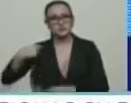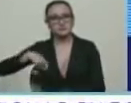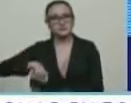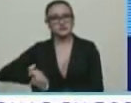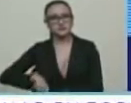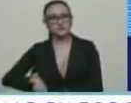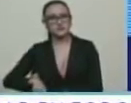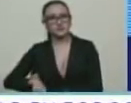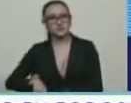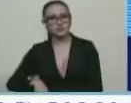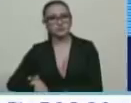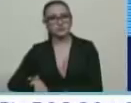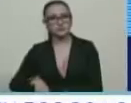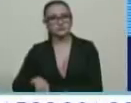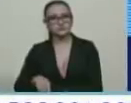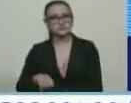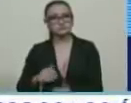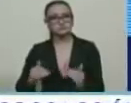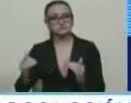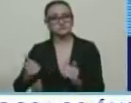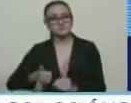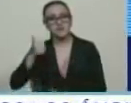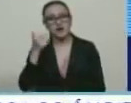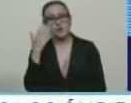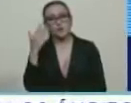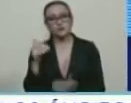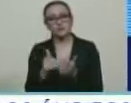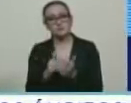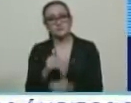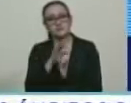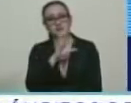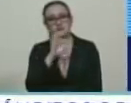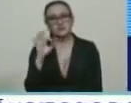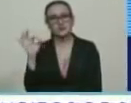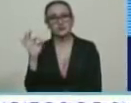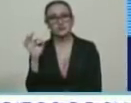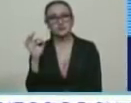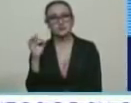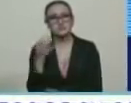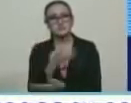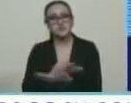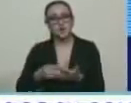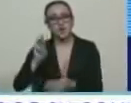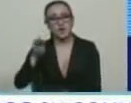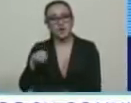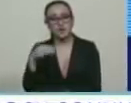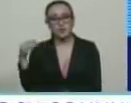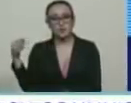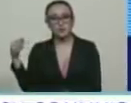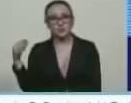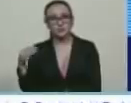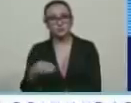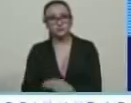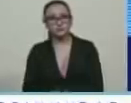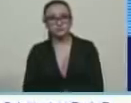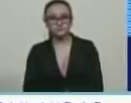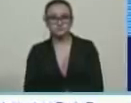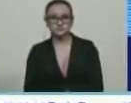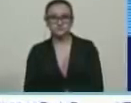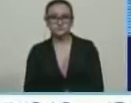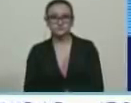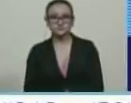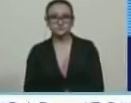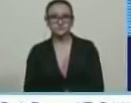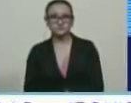inversiones conjuntas por encima de los 4.500 millones de euros. Estamos